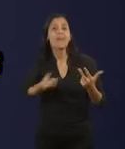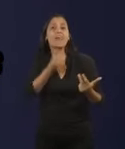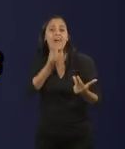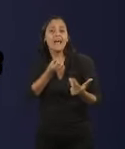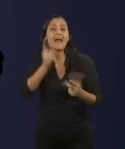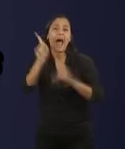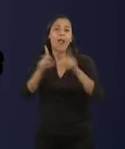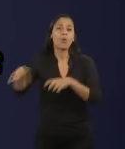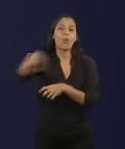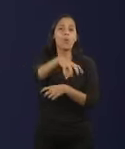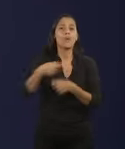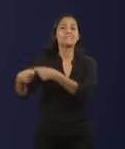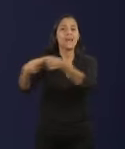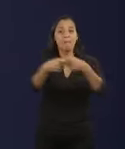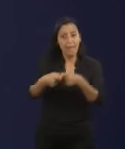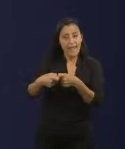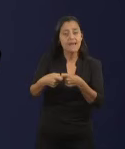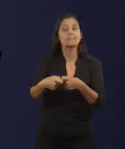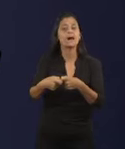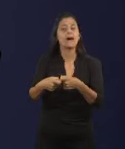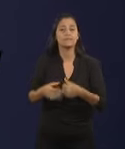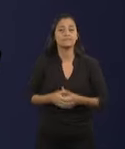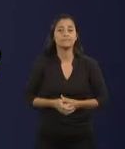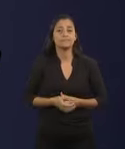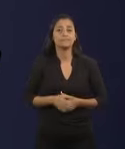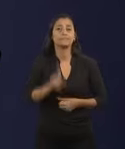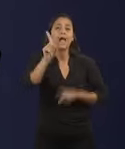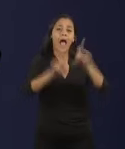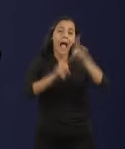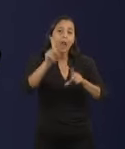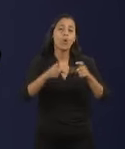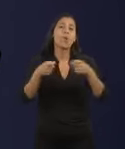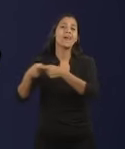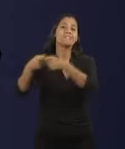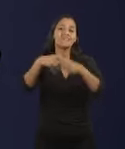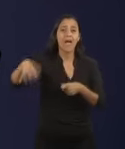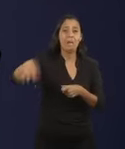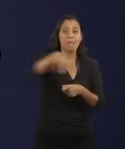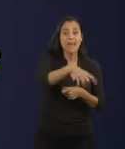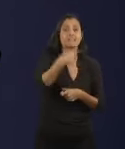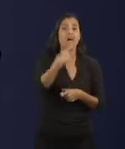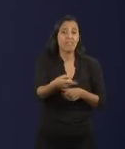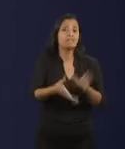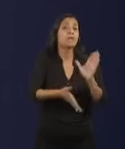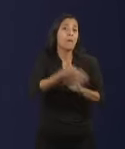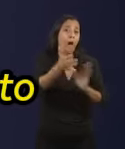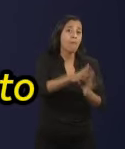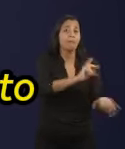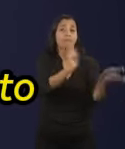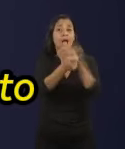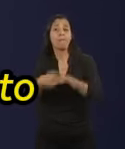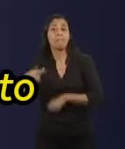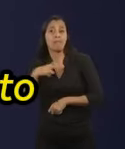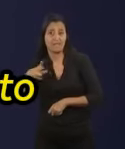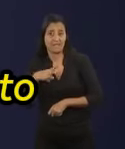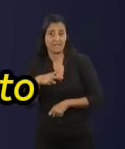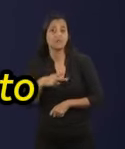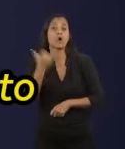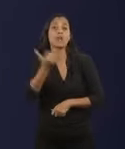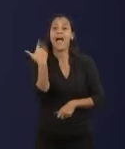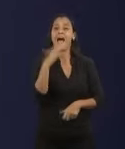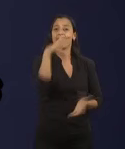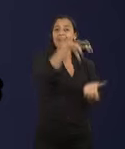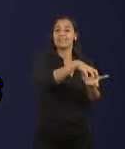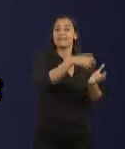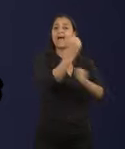empresas eh se se van a a declarar sujetas a privatización empresas públicas por